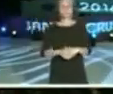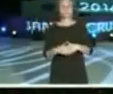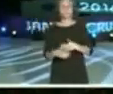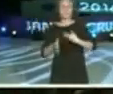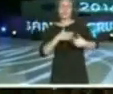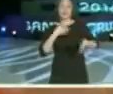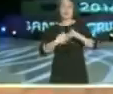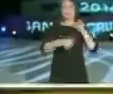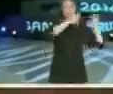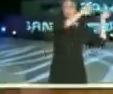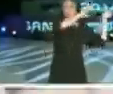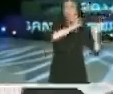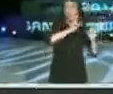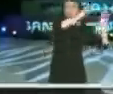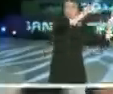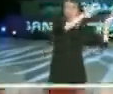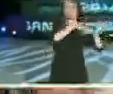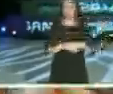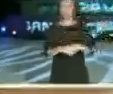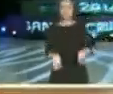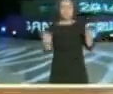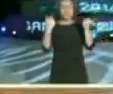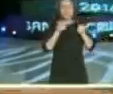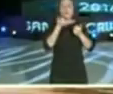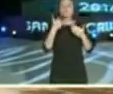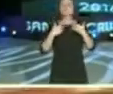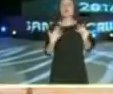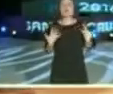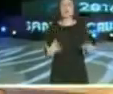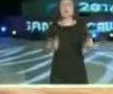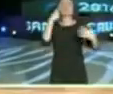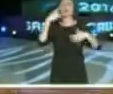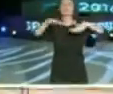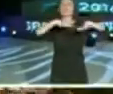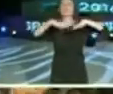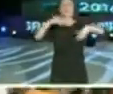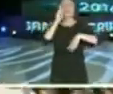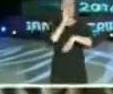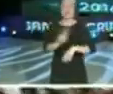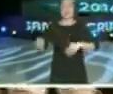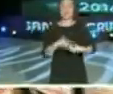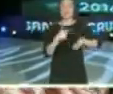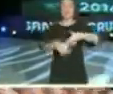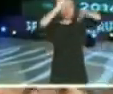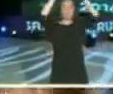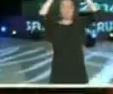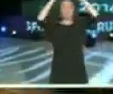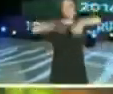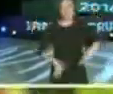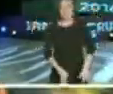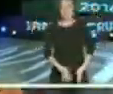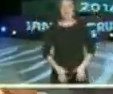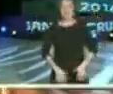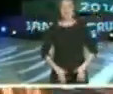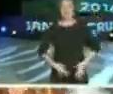Echa para allá, con la mano para allá. Echa para allá, con la mano para allá. Sube la mano para arriba, dale